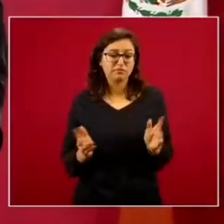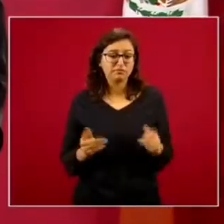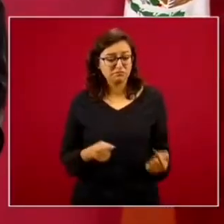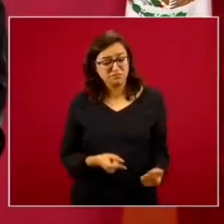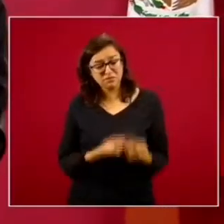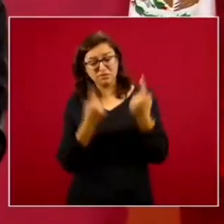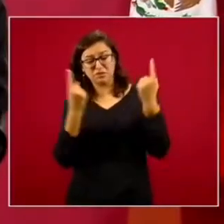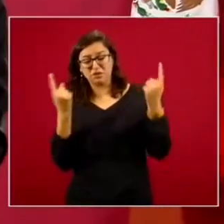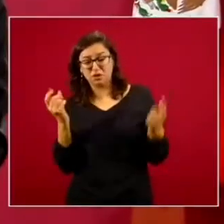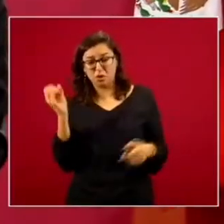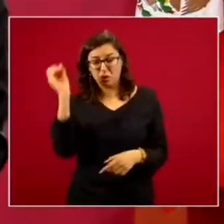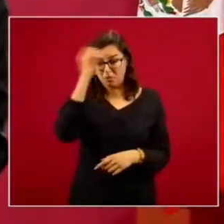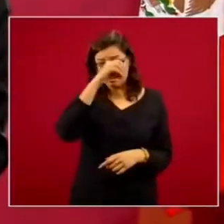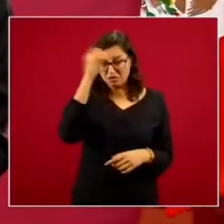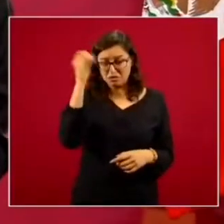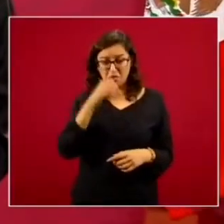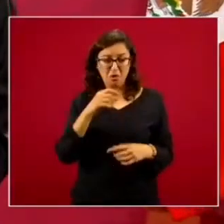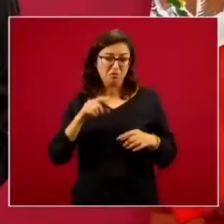que hay,